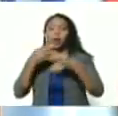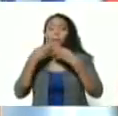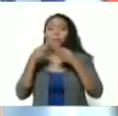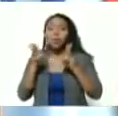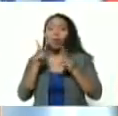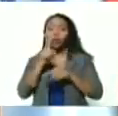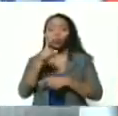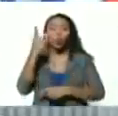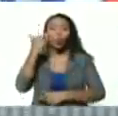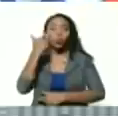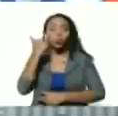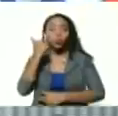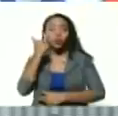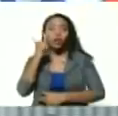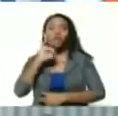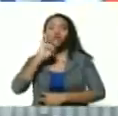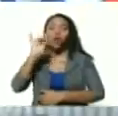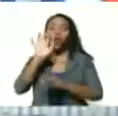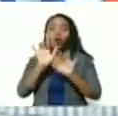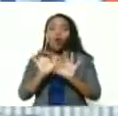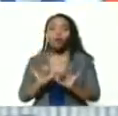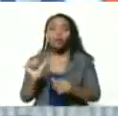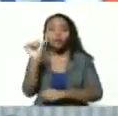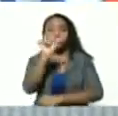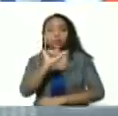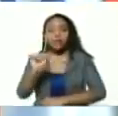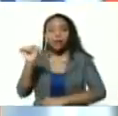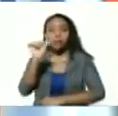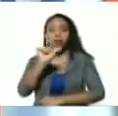su acostumbrado informe semanal,